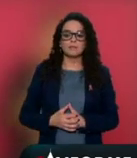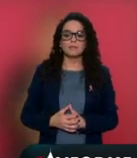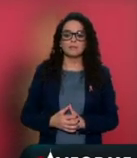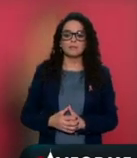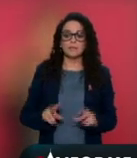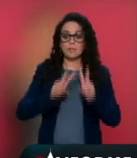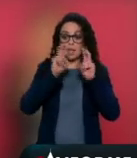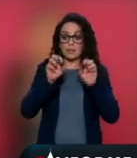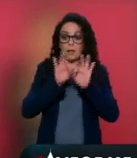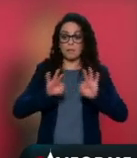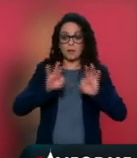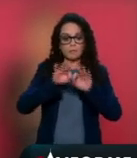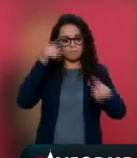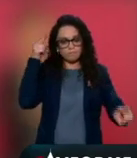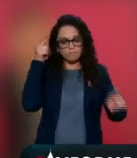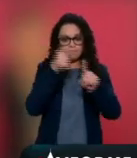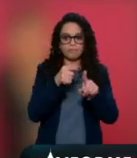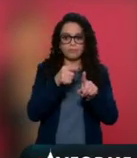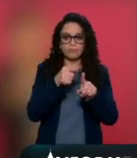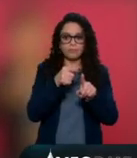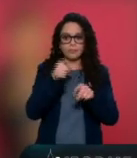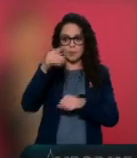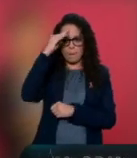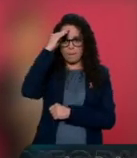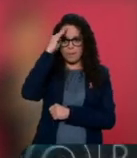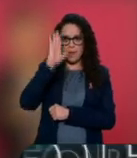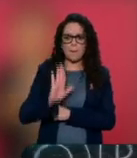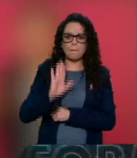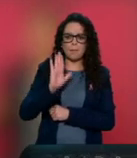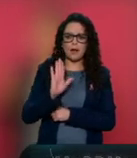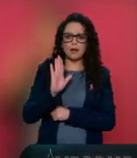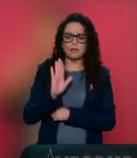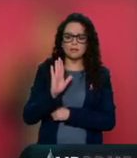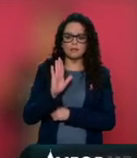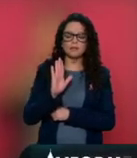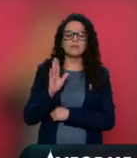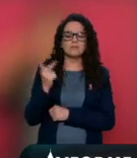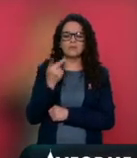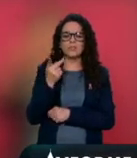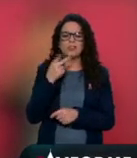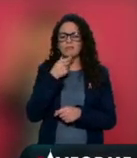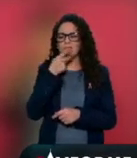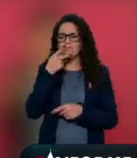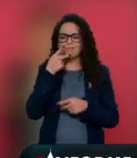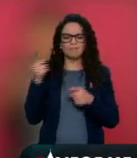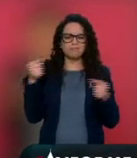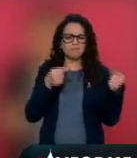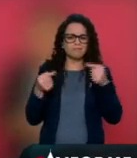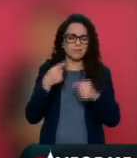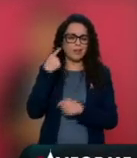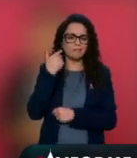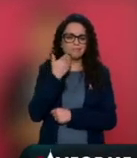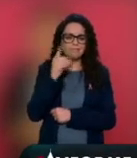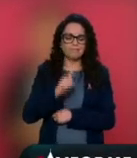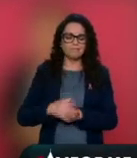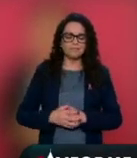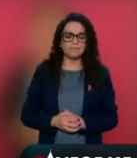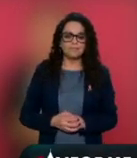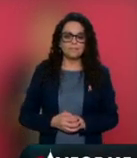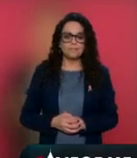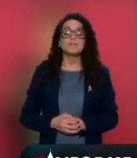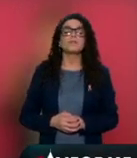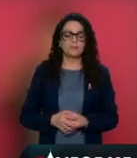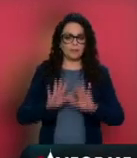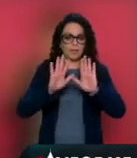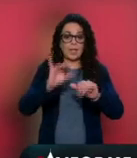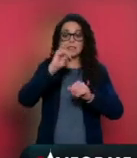central, vuelvo a insistir, aunque parezca reiterativo, exactamente. Aquí el tema es, ¿van a aprobar el